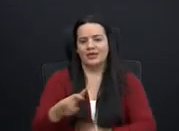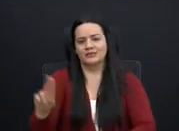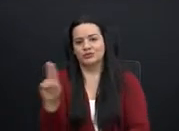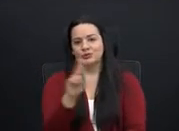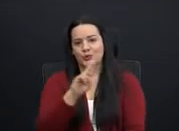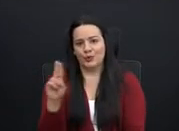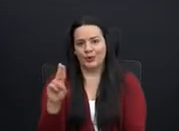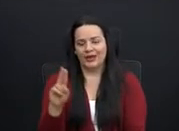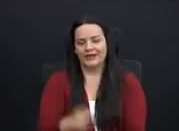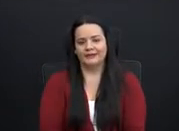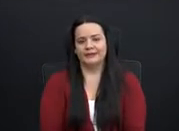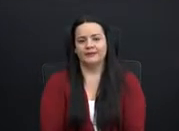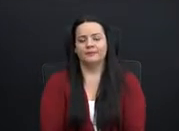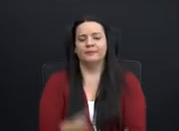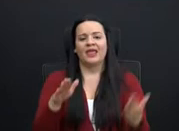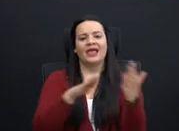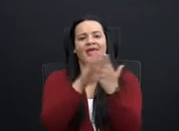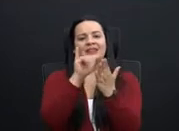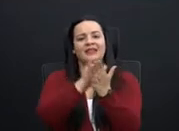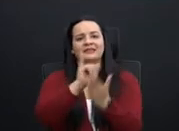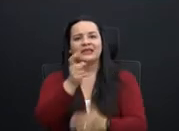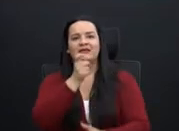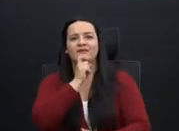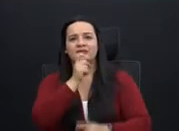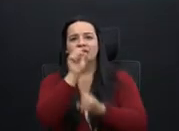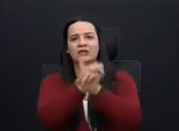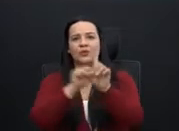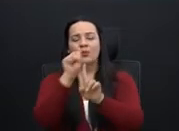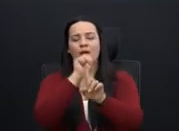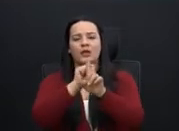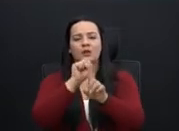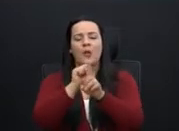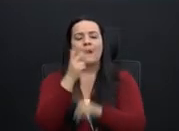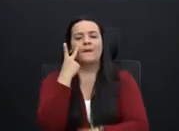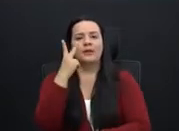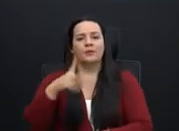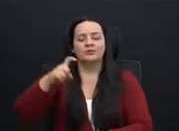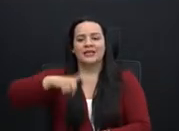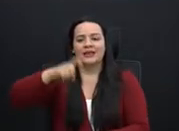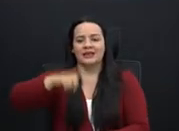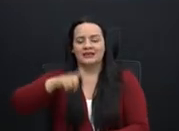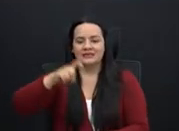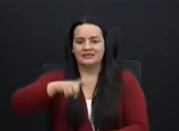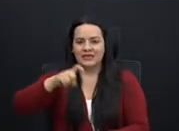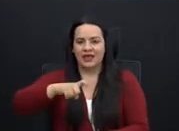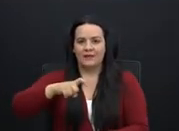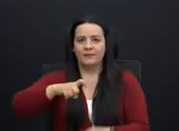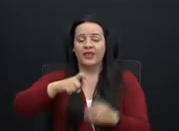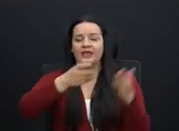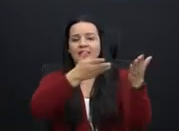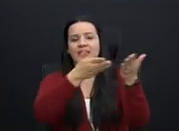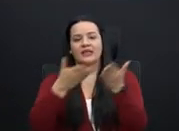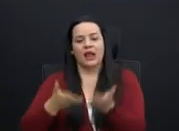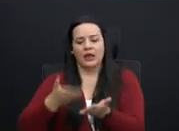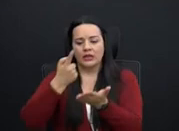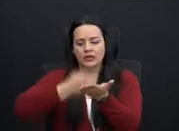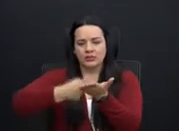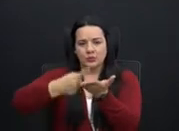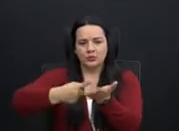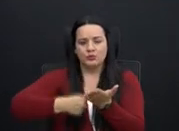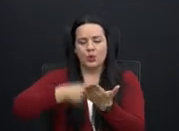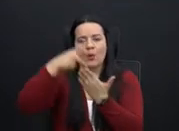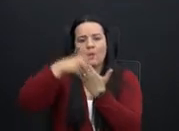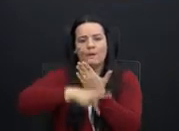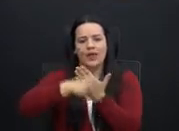urgente. Ante esta difícil situación, nos vimos en la necesidad de traer a discusión un plan